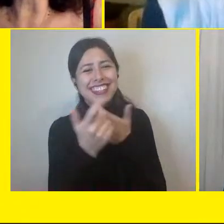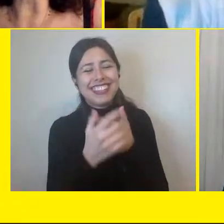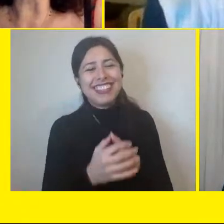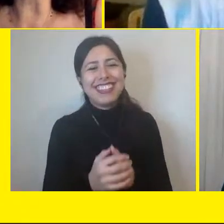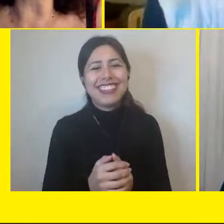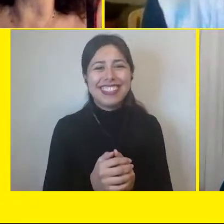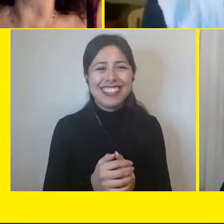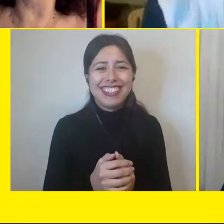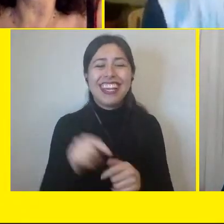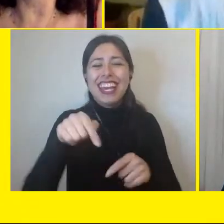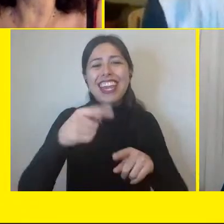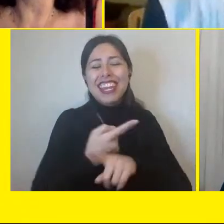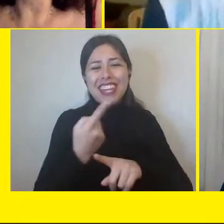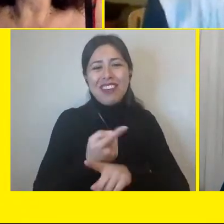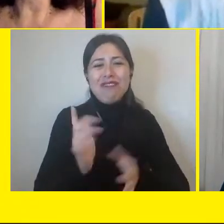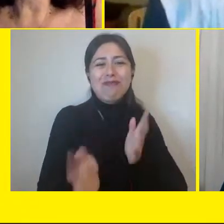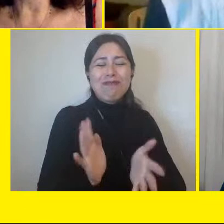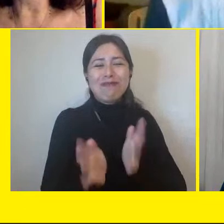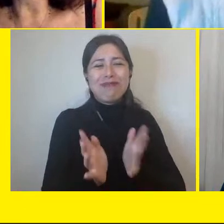la conversación.